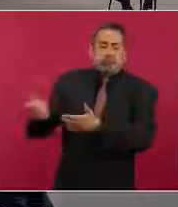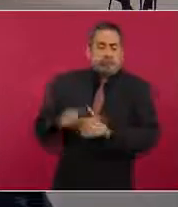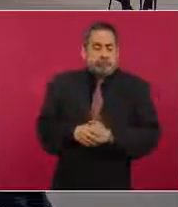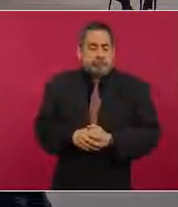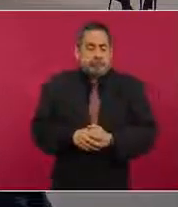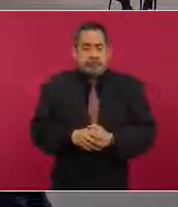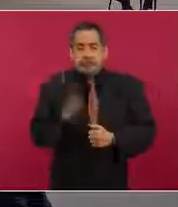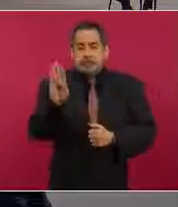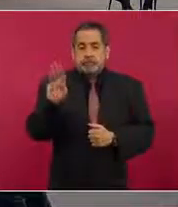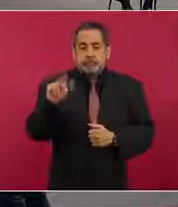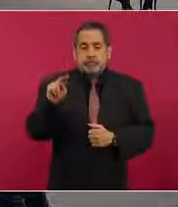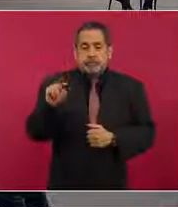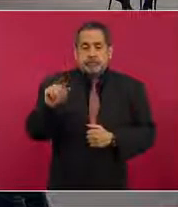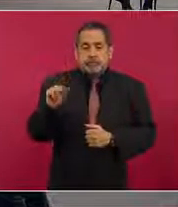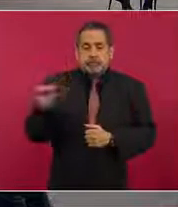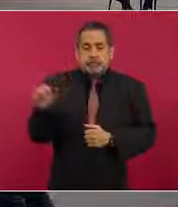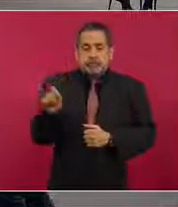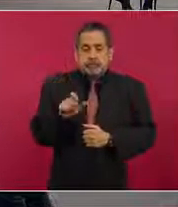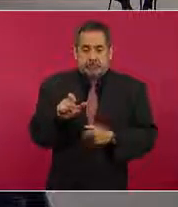Banamex,